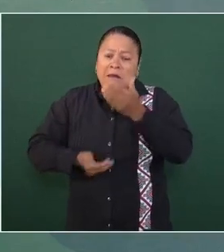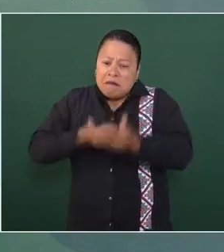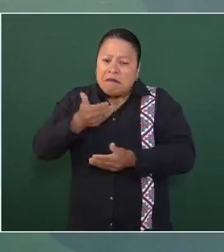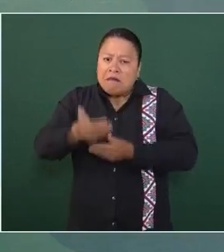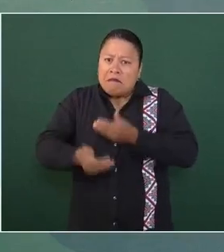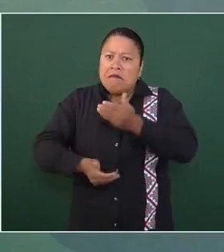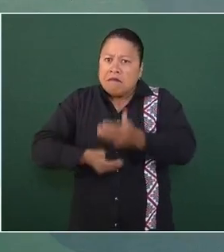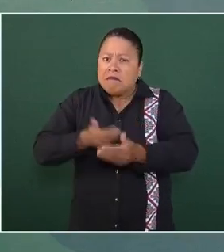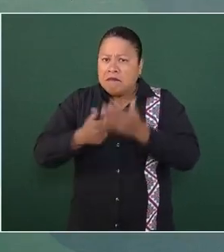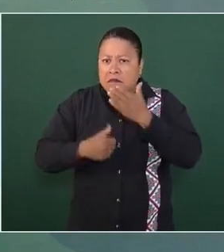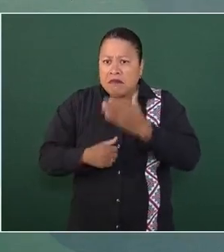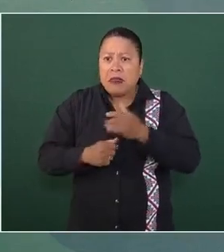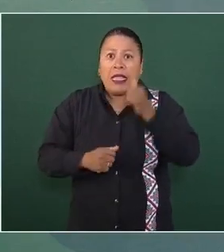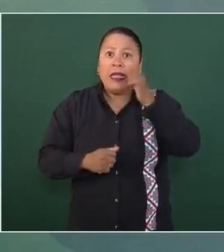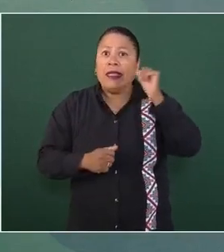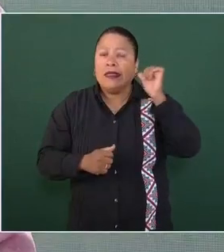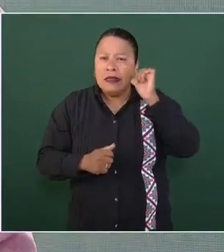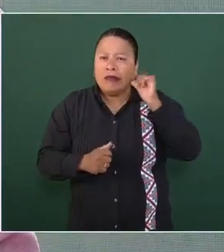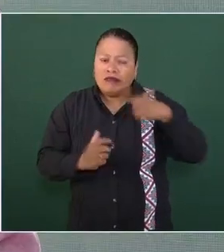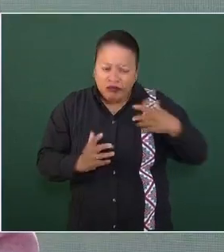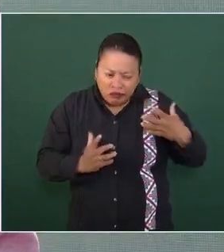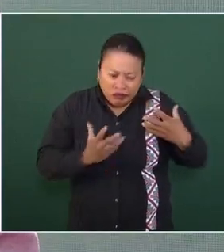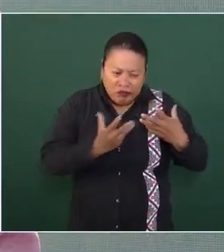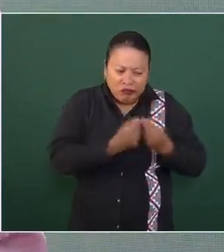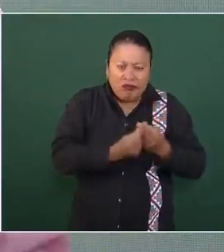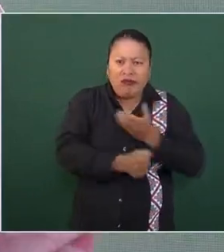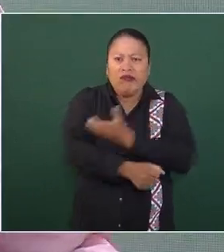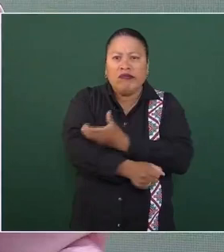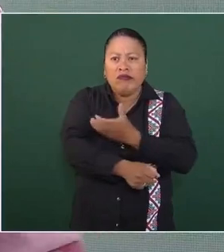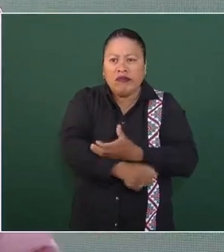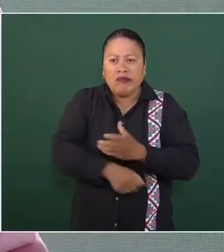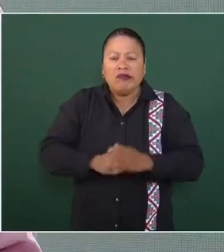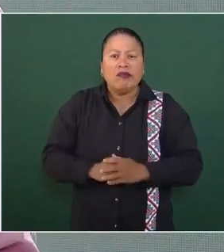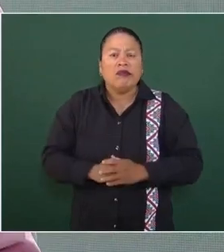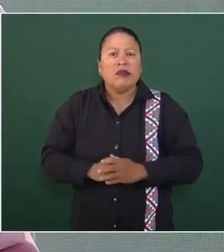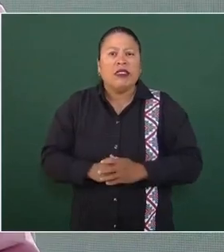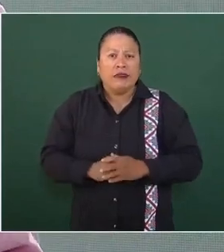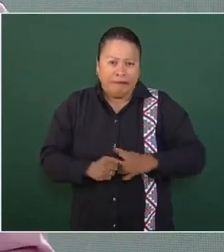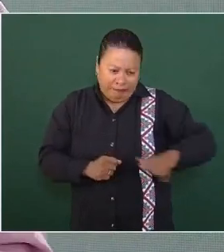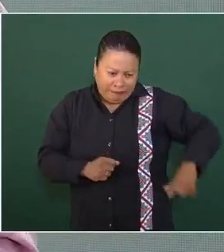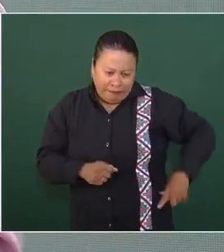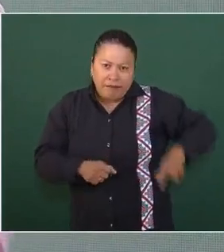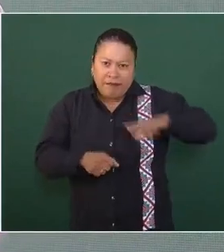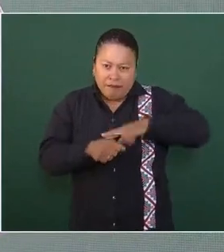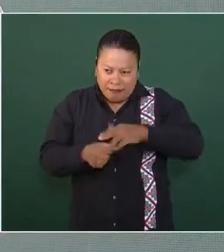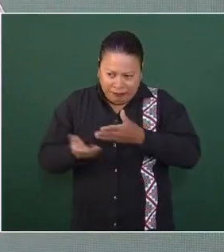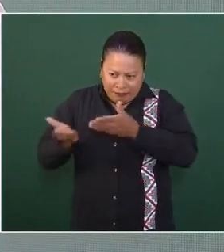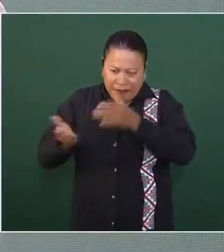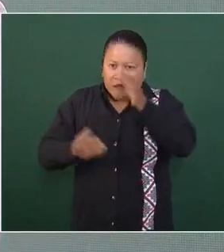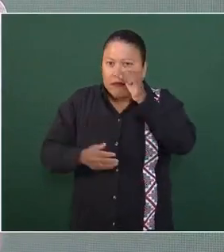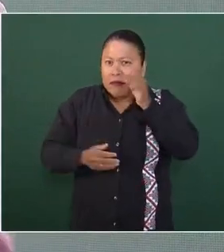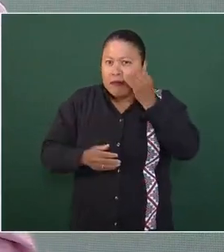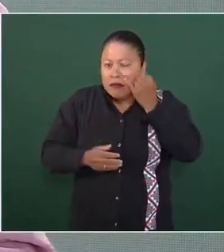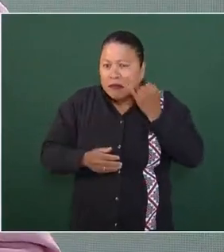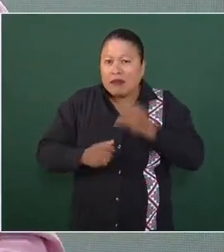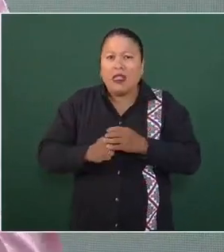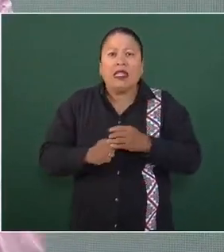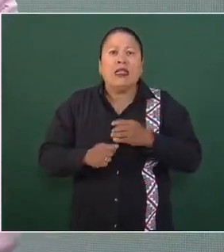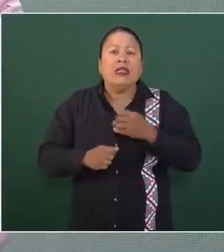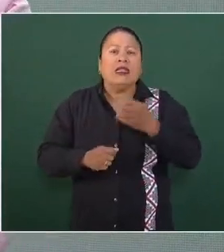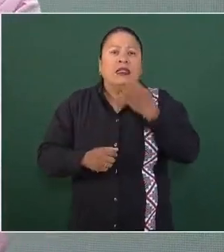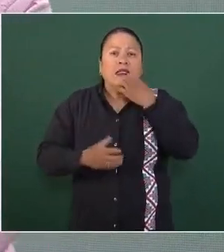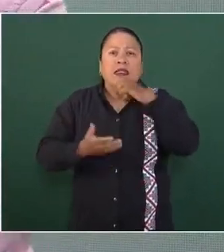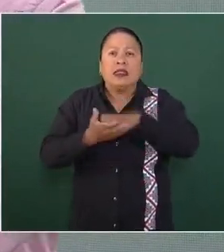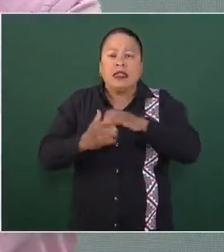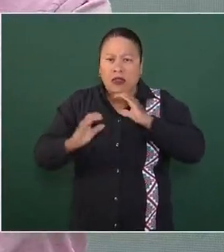ayer me acompañaron aparte del gobernador de Salomón el secretario